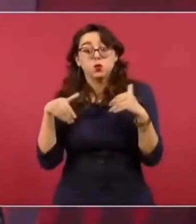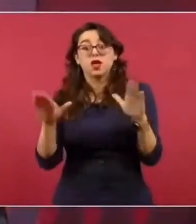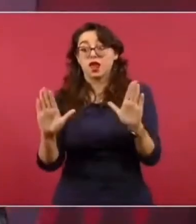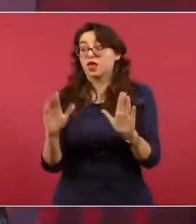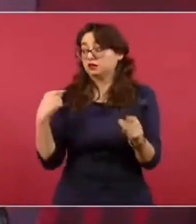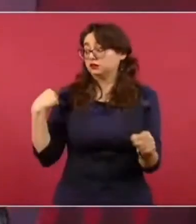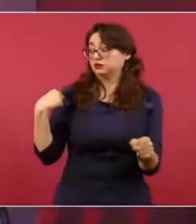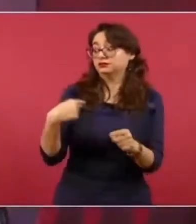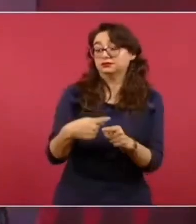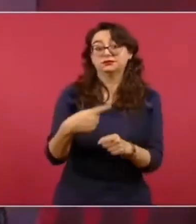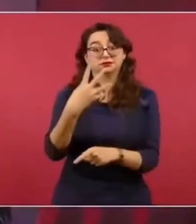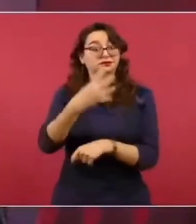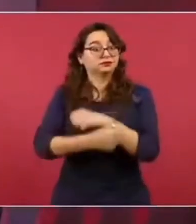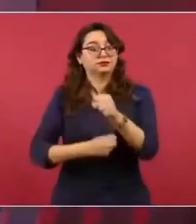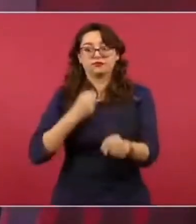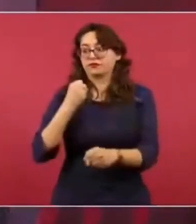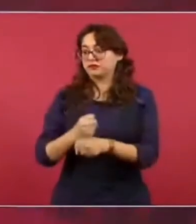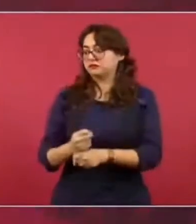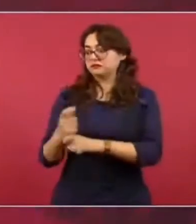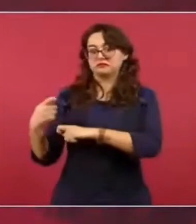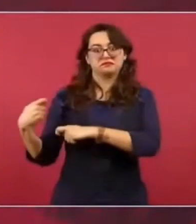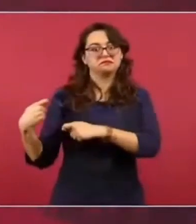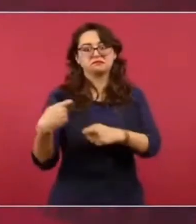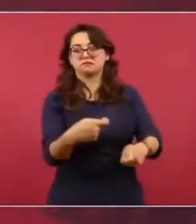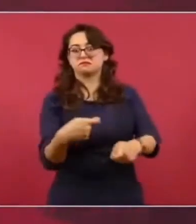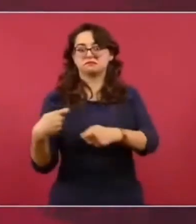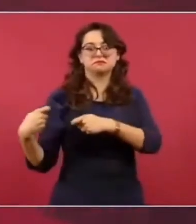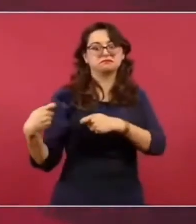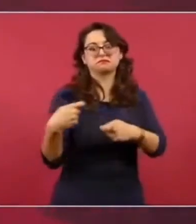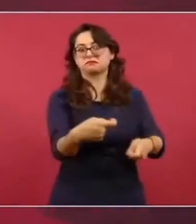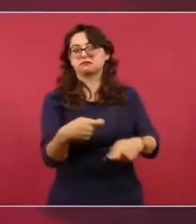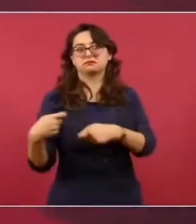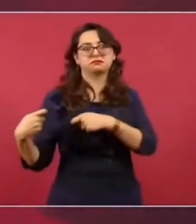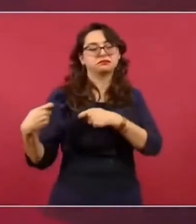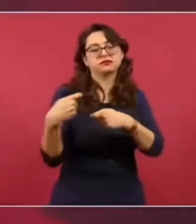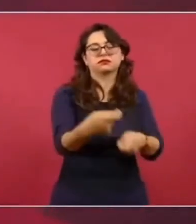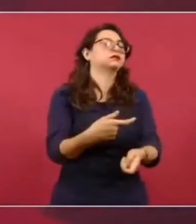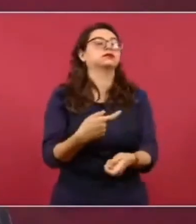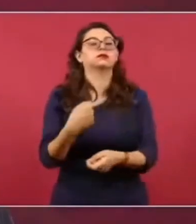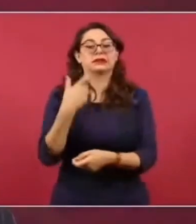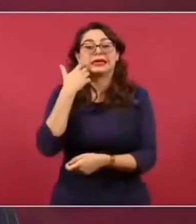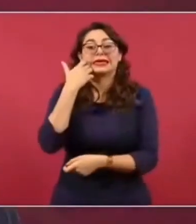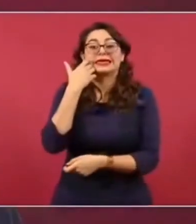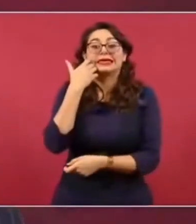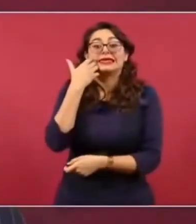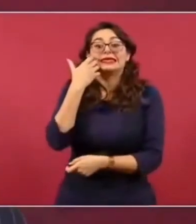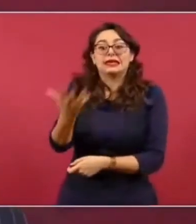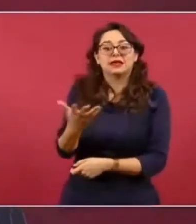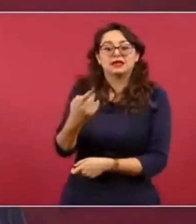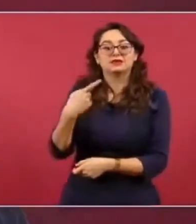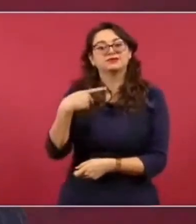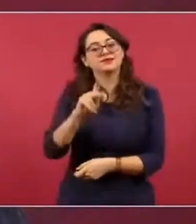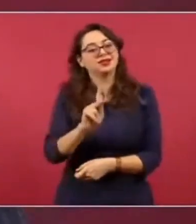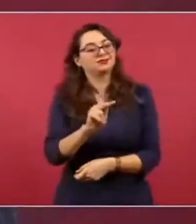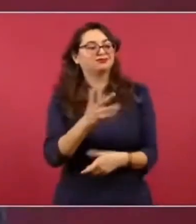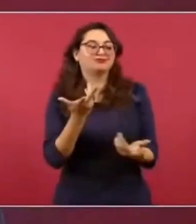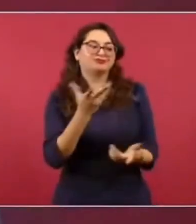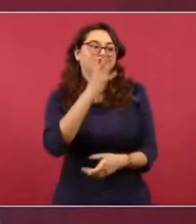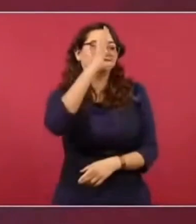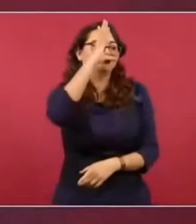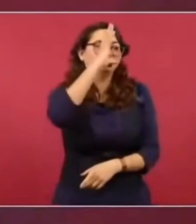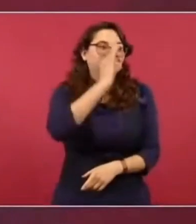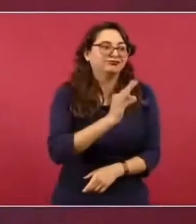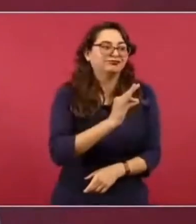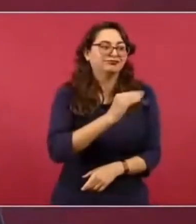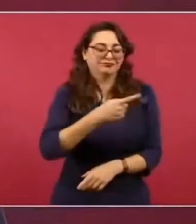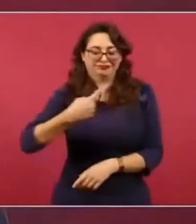público. ¿Cómo acabaron con los ferrocarriles? ¿Cómo acabaron con los bancos públicos? ¿Cómo acabaron con las